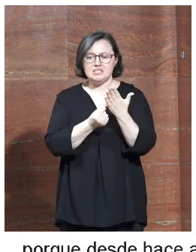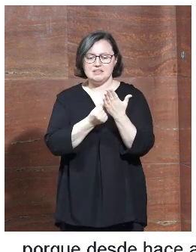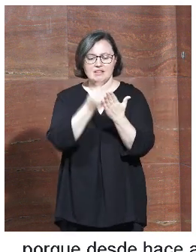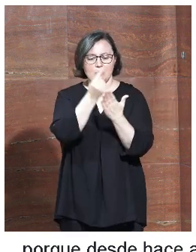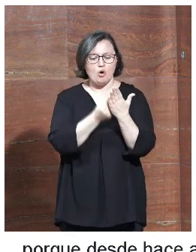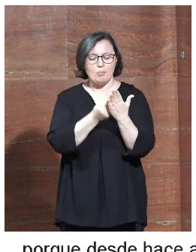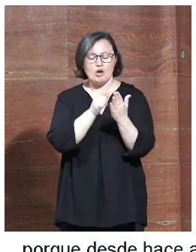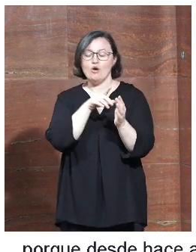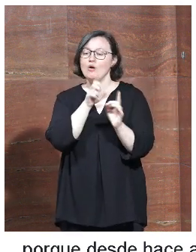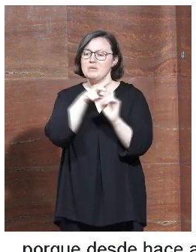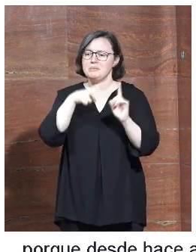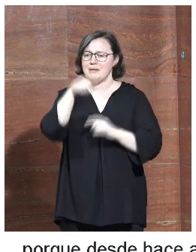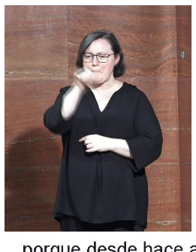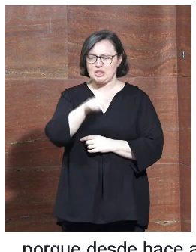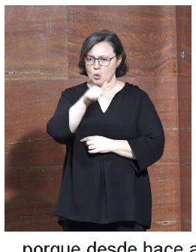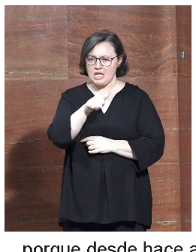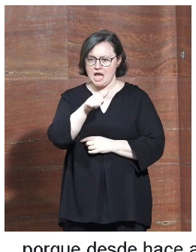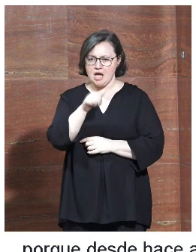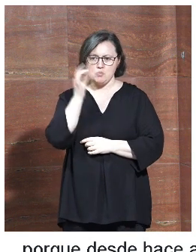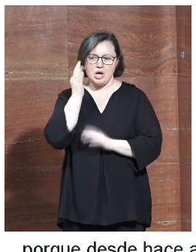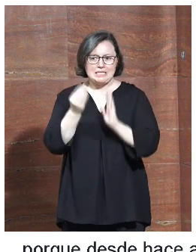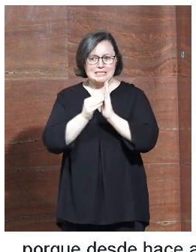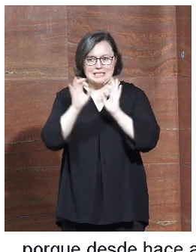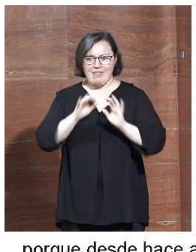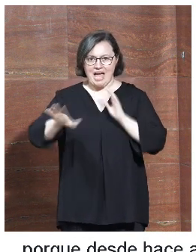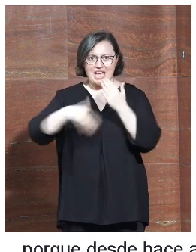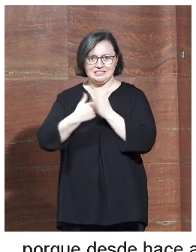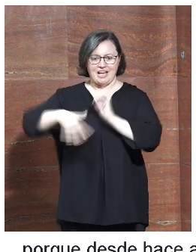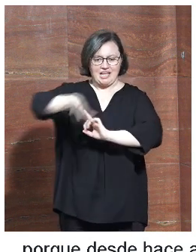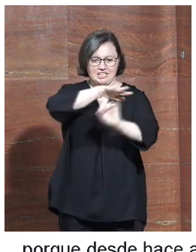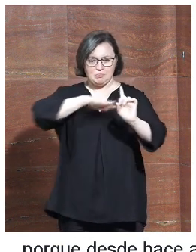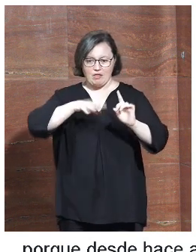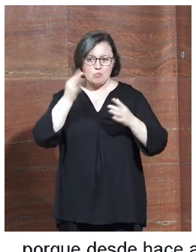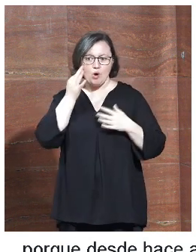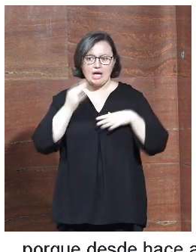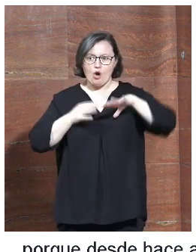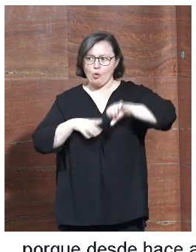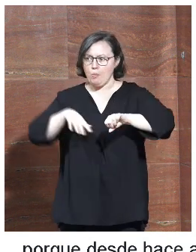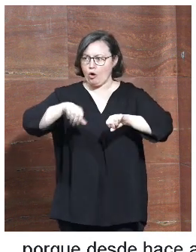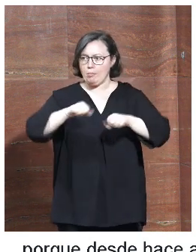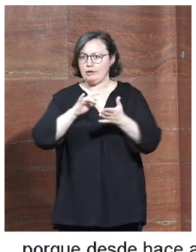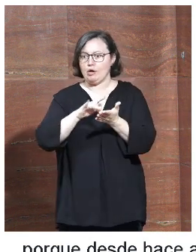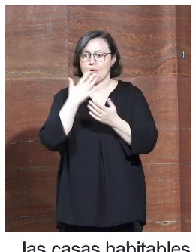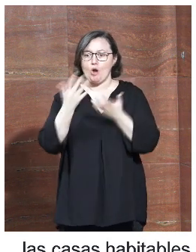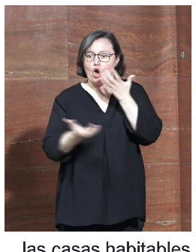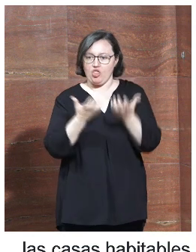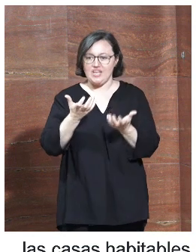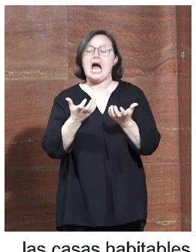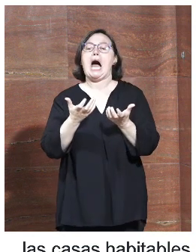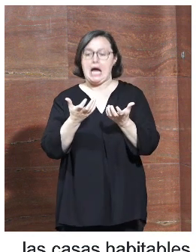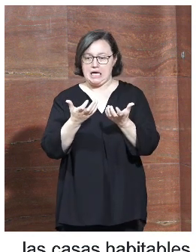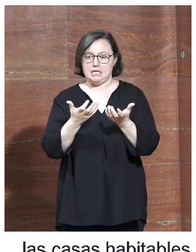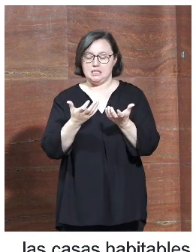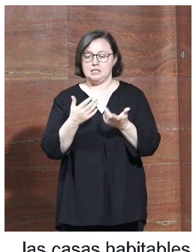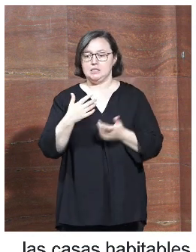todavía masculina que femenina. Y los espacios que ocupan las mujeres todavía más, como puede ser la cocina, pues no